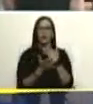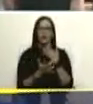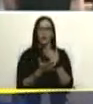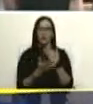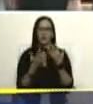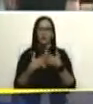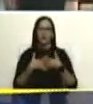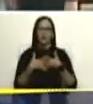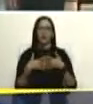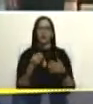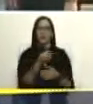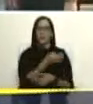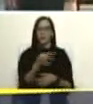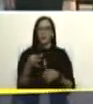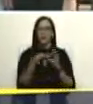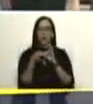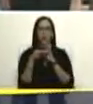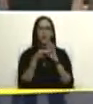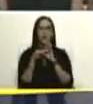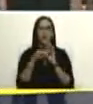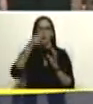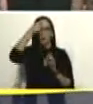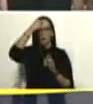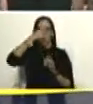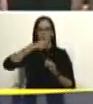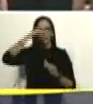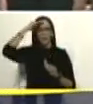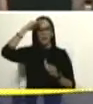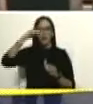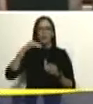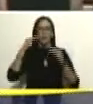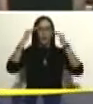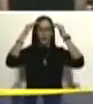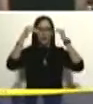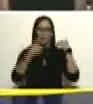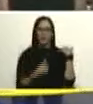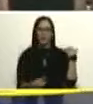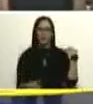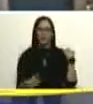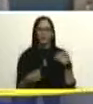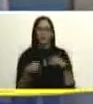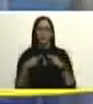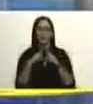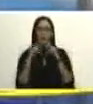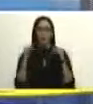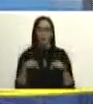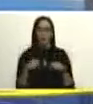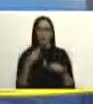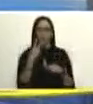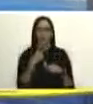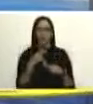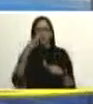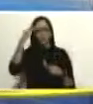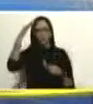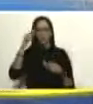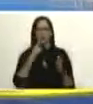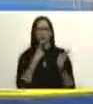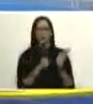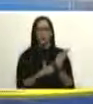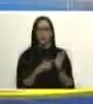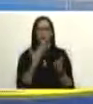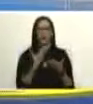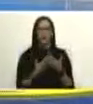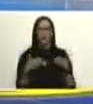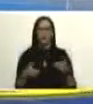Maneiro, en perfecta unión cívico-militar. Mi comandante presidente, nos encontramos hoy viendo un sueño hecho realidad gracias a su